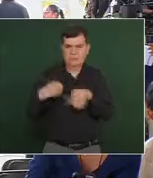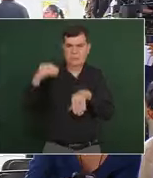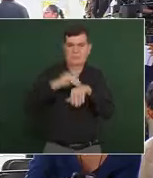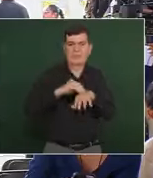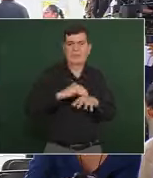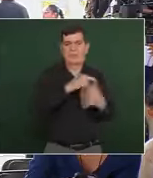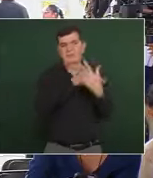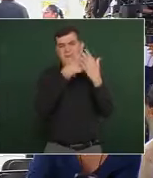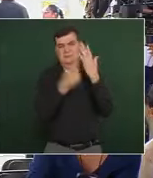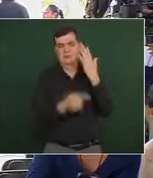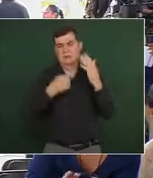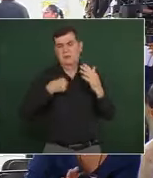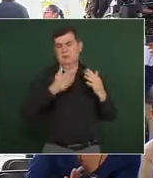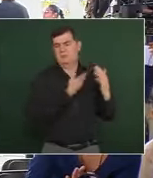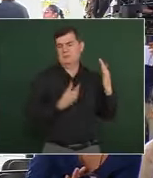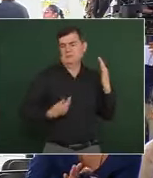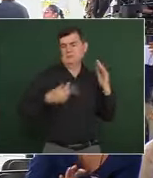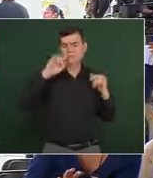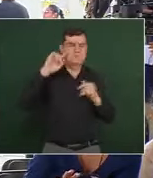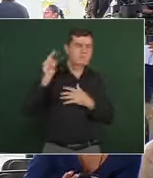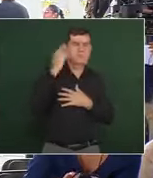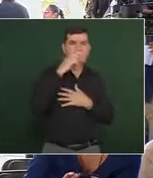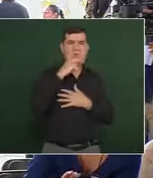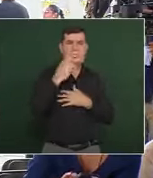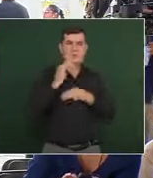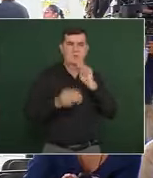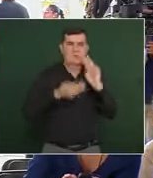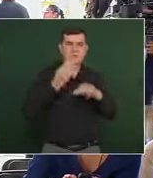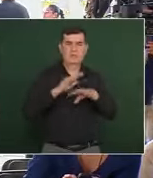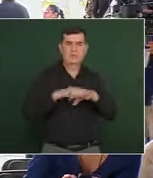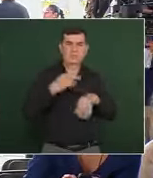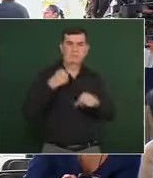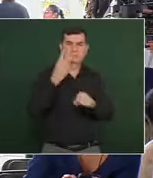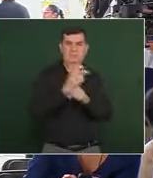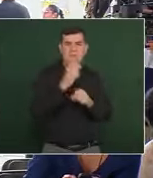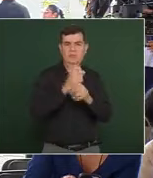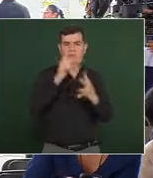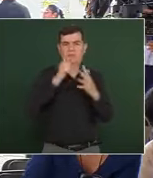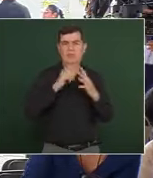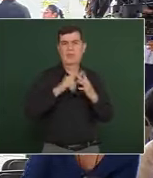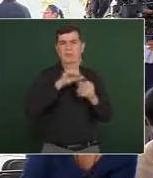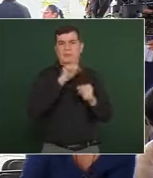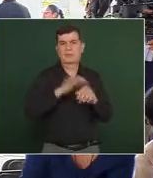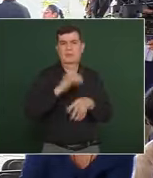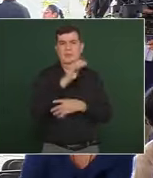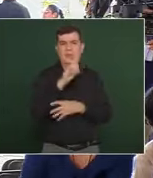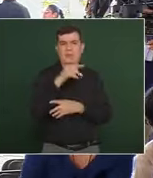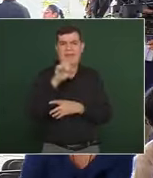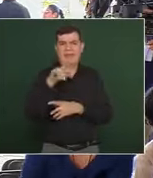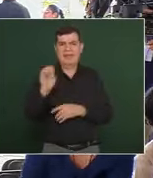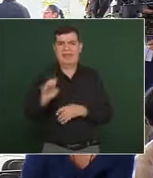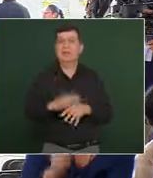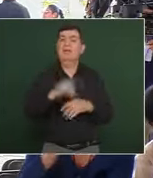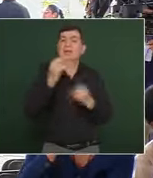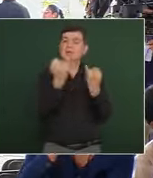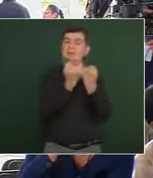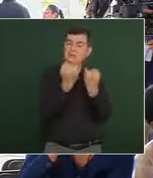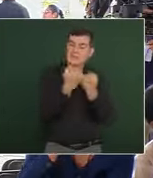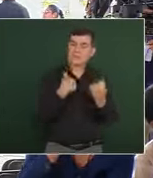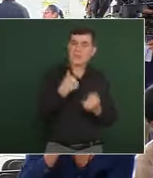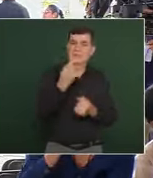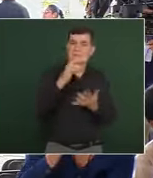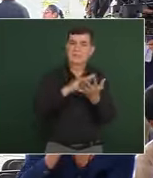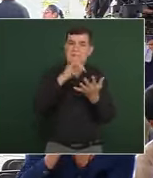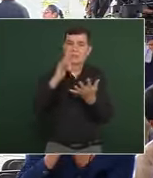los 5 mejores mandatarios del mundo y algunas mediciones lo han puesto en segundo lugar solo después de Bukele. También agradecieron